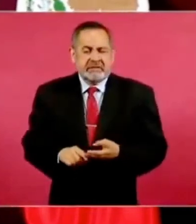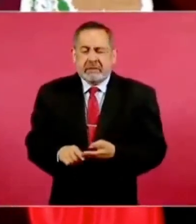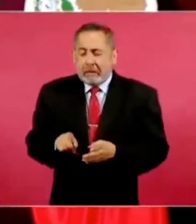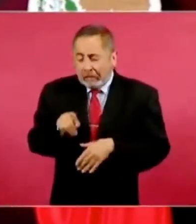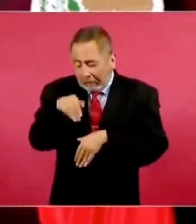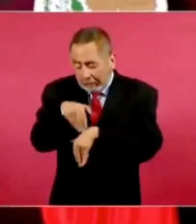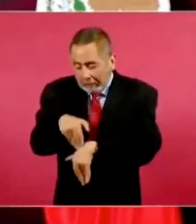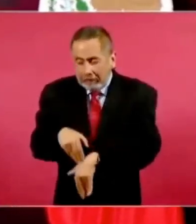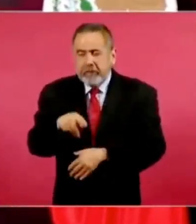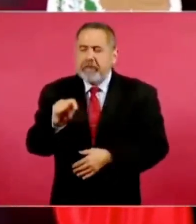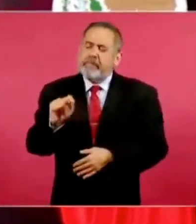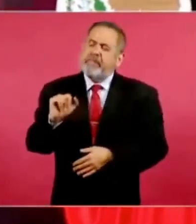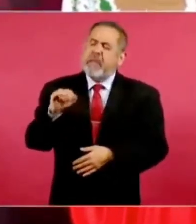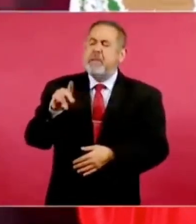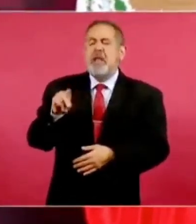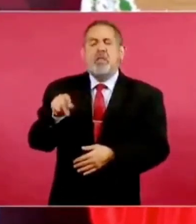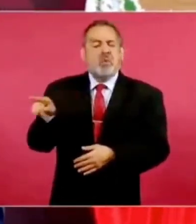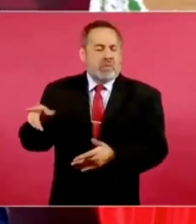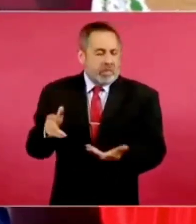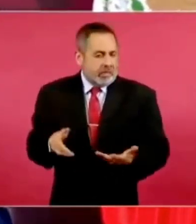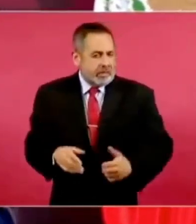taimado,